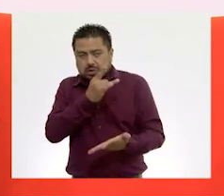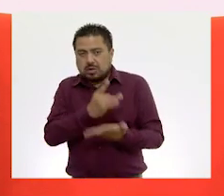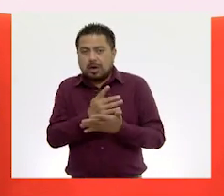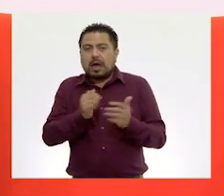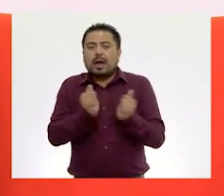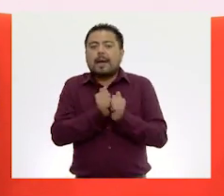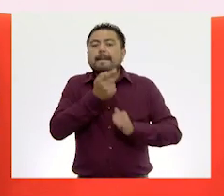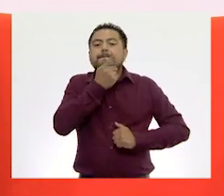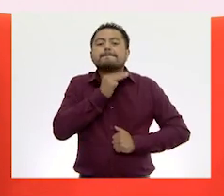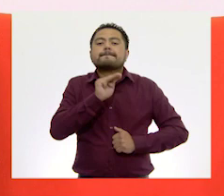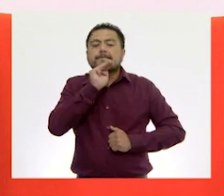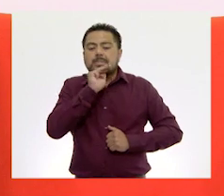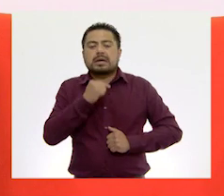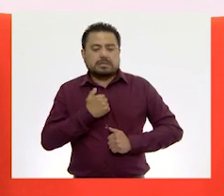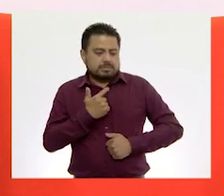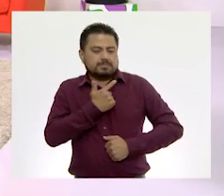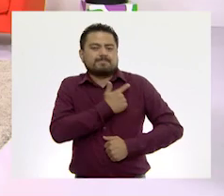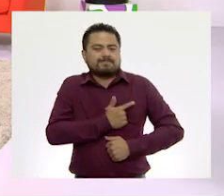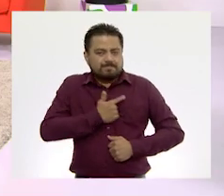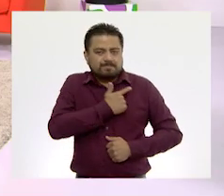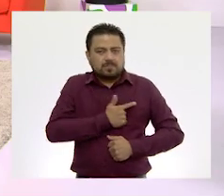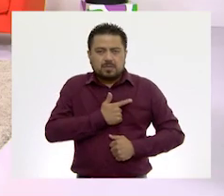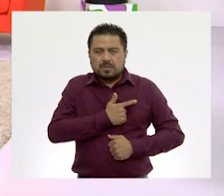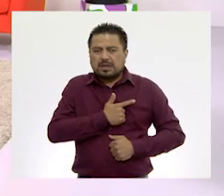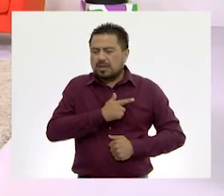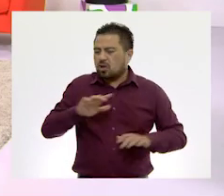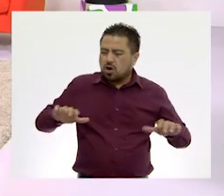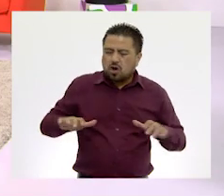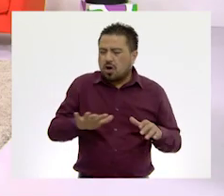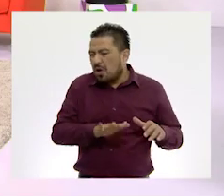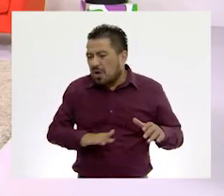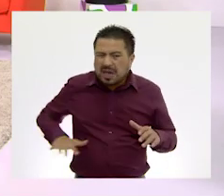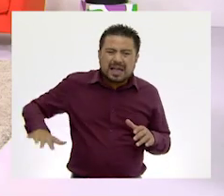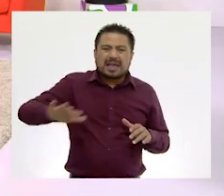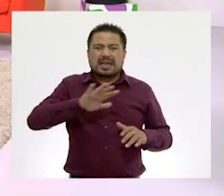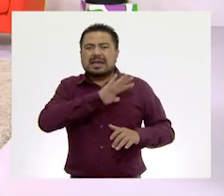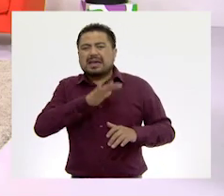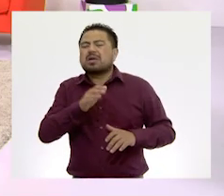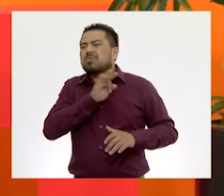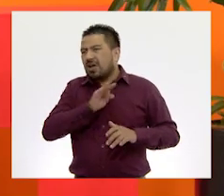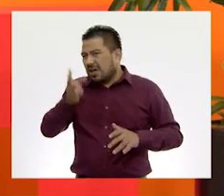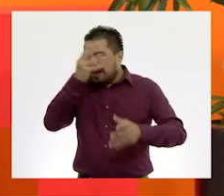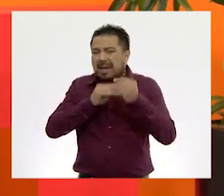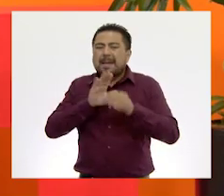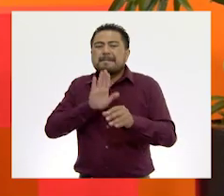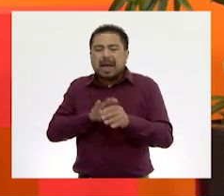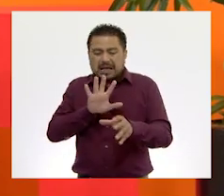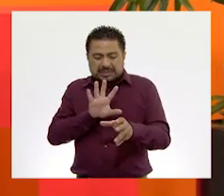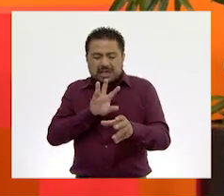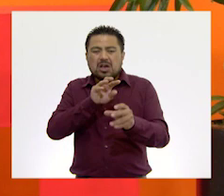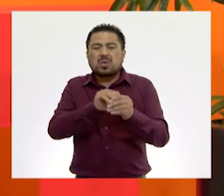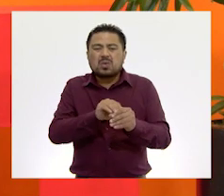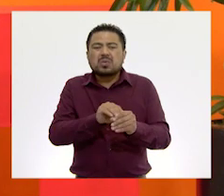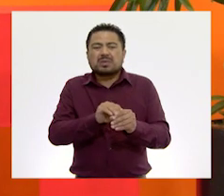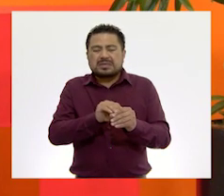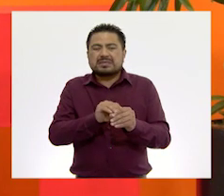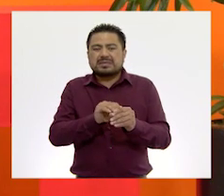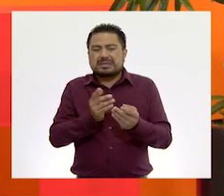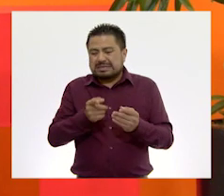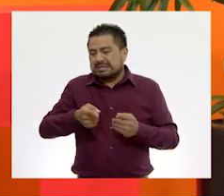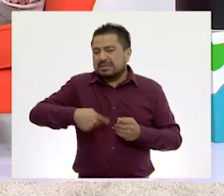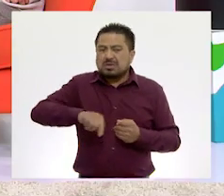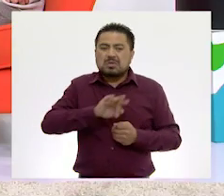a los padres. Me gustaría que la comunidad en general lo aprendiera. Habría más inclusión. Bueno, nuestros chicos están